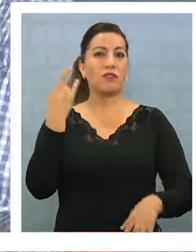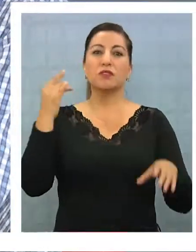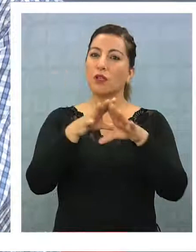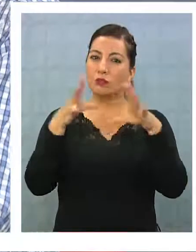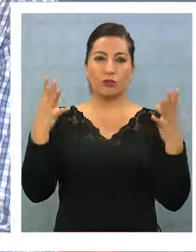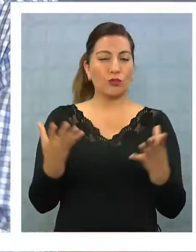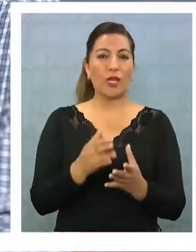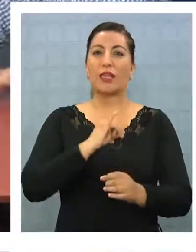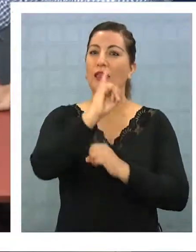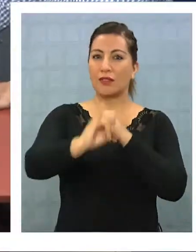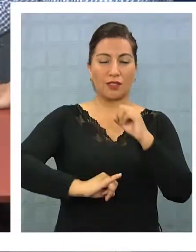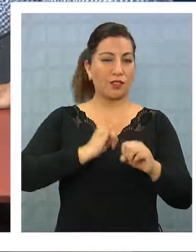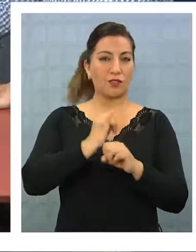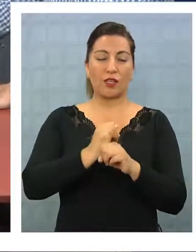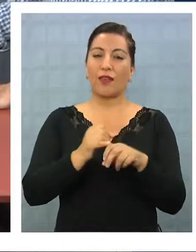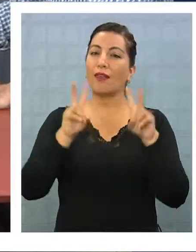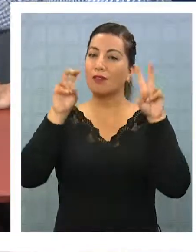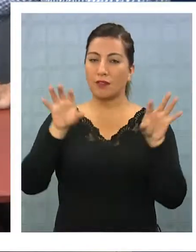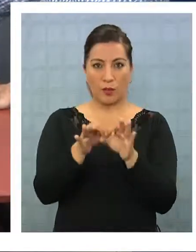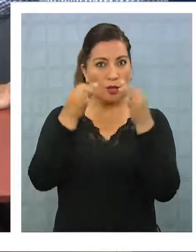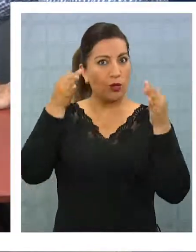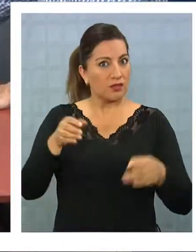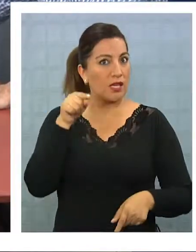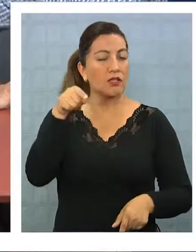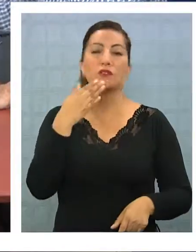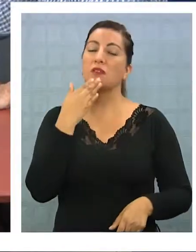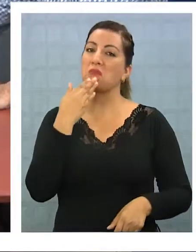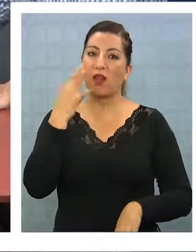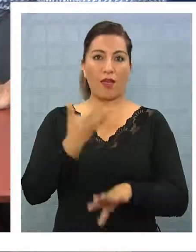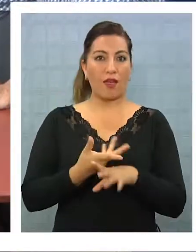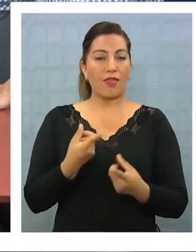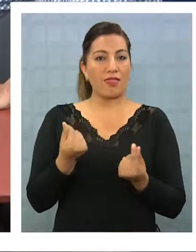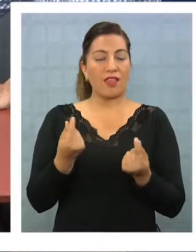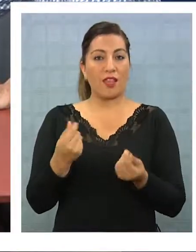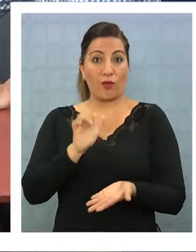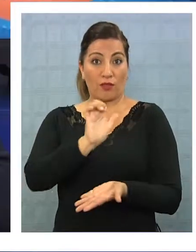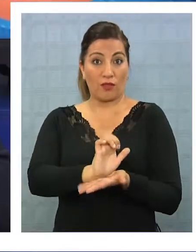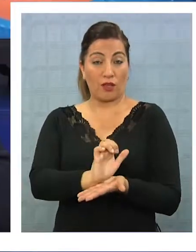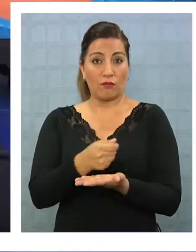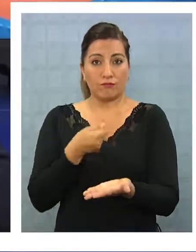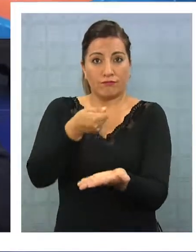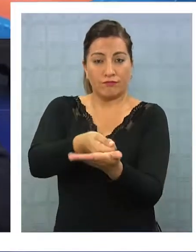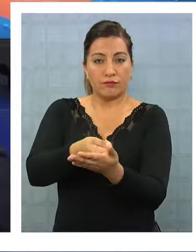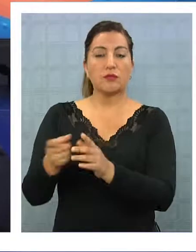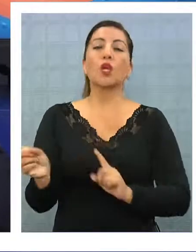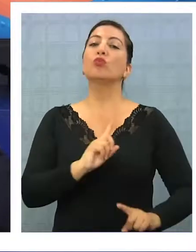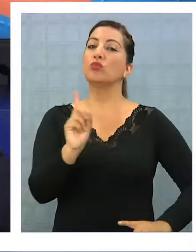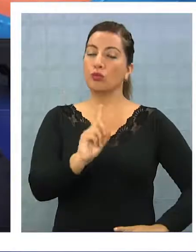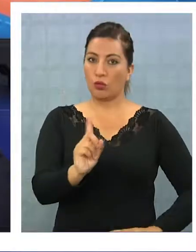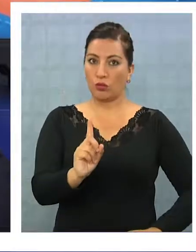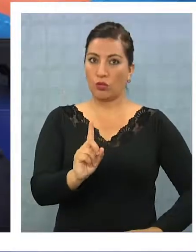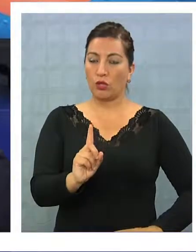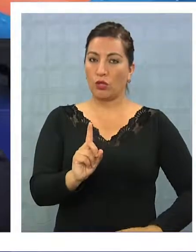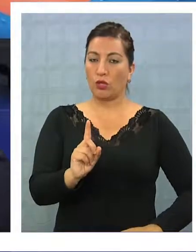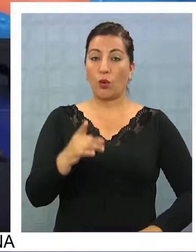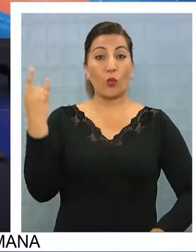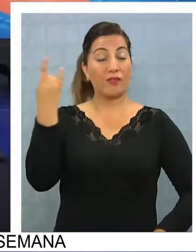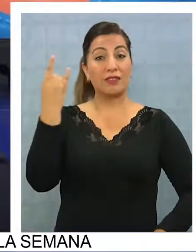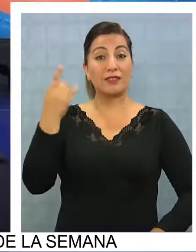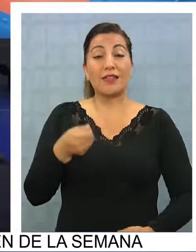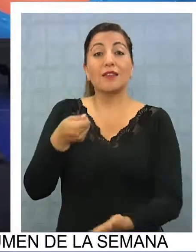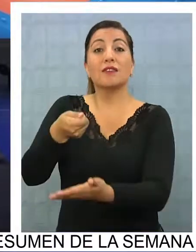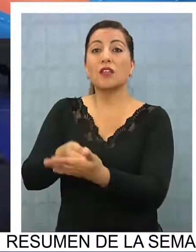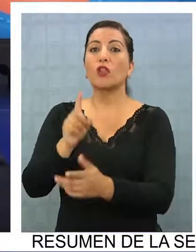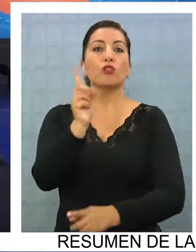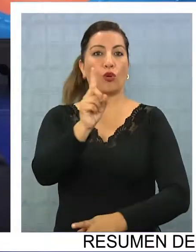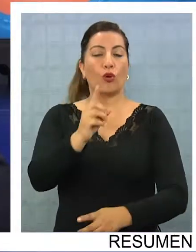¿cierto? En el negocio, entre comillas, de la educación, y ellos también van a recibir dineros del Estado. Bueno, no van a recibir, digamos, ellos el dinero, lo